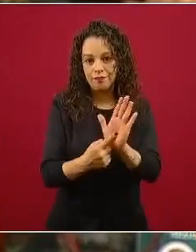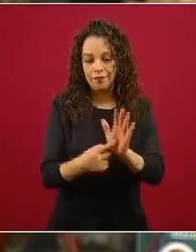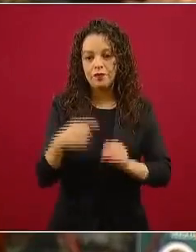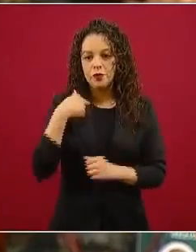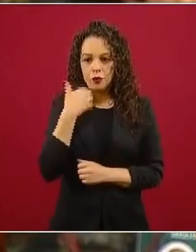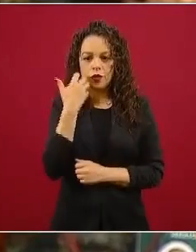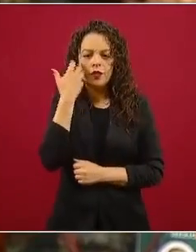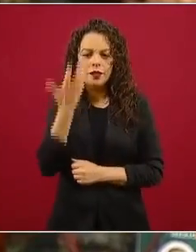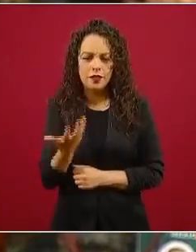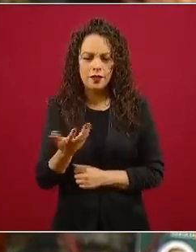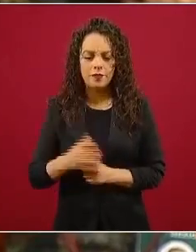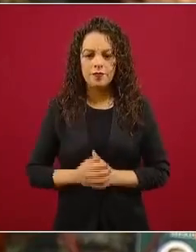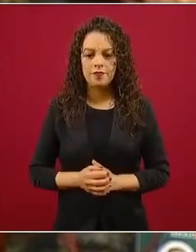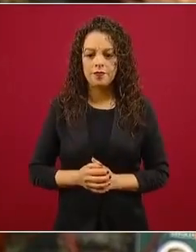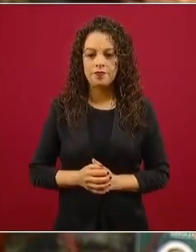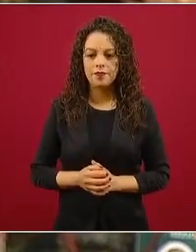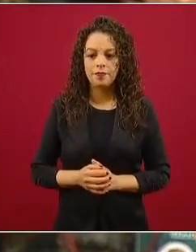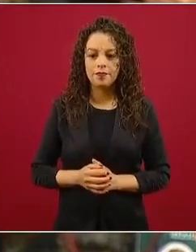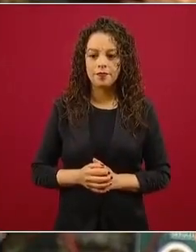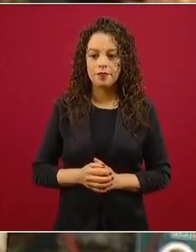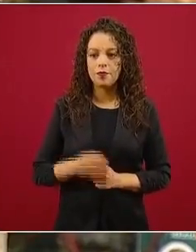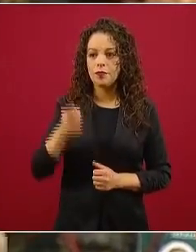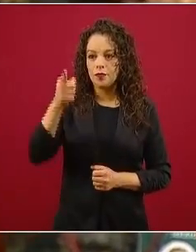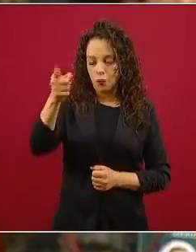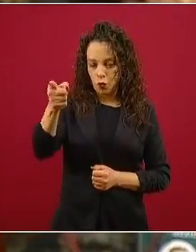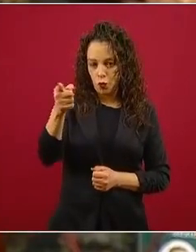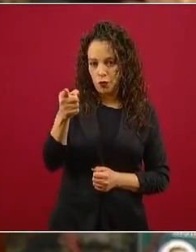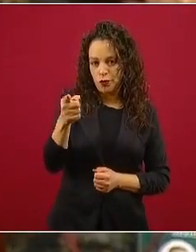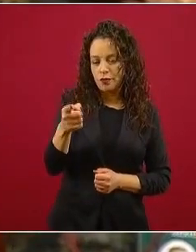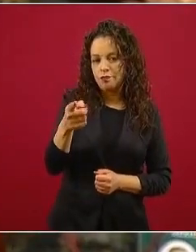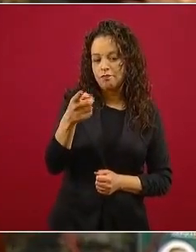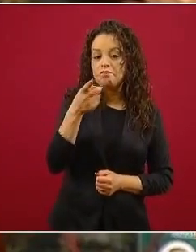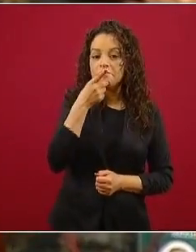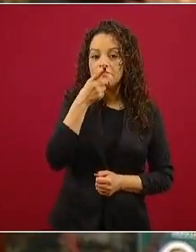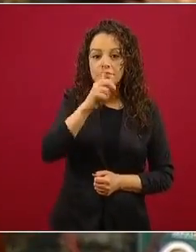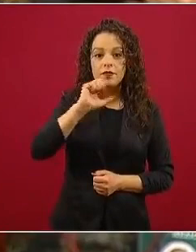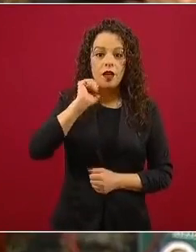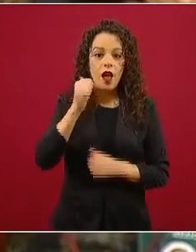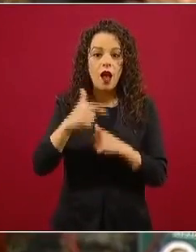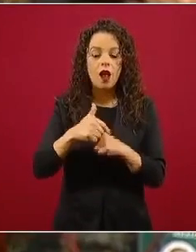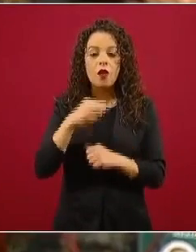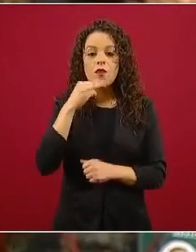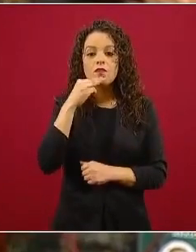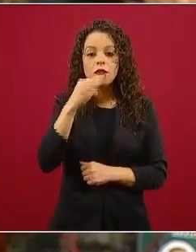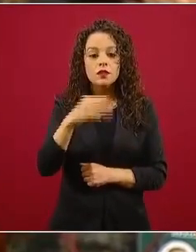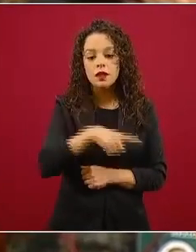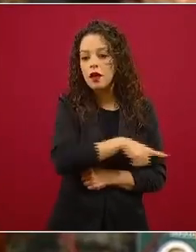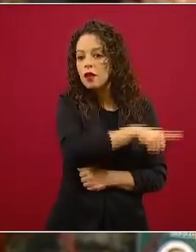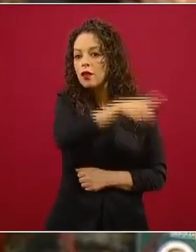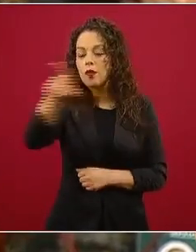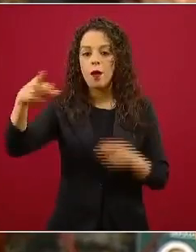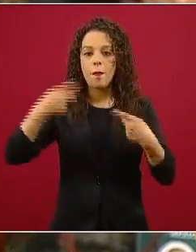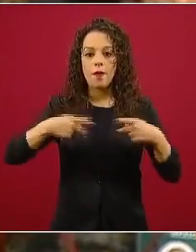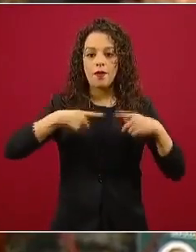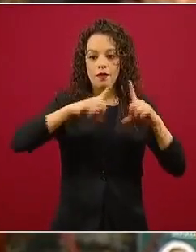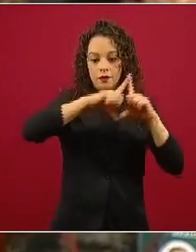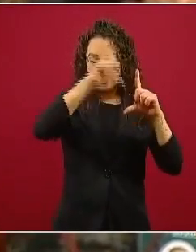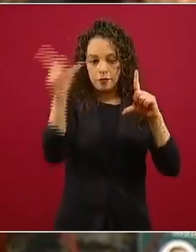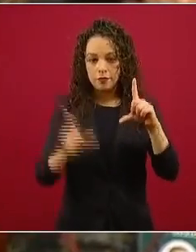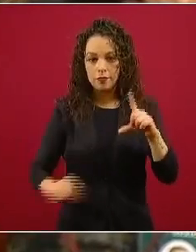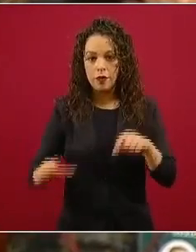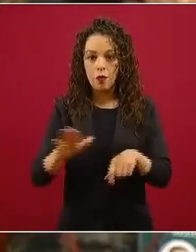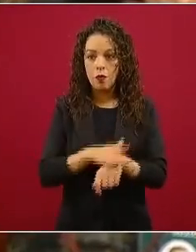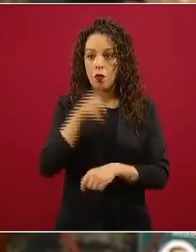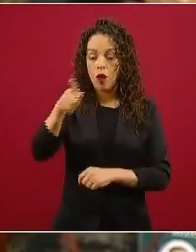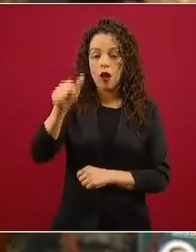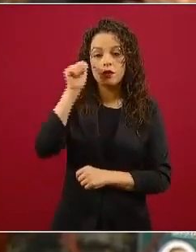usted nos dijera a los mexicanos, siempre usted ha apelado a la conciencia social y